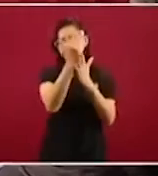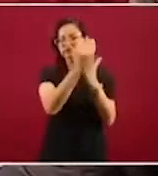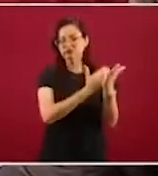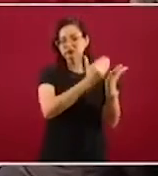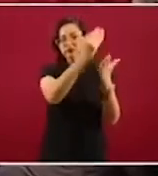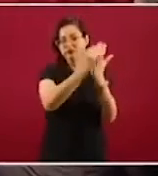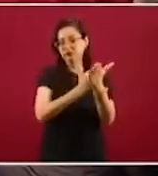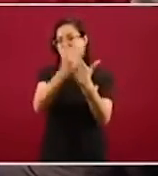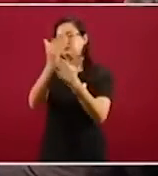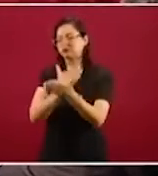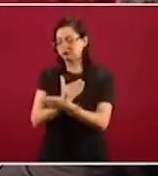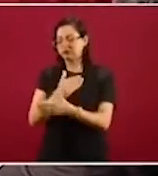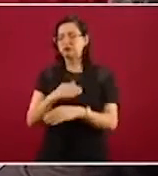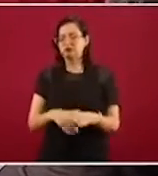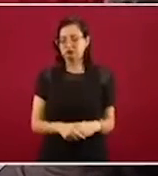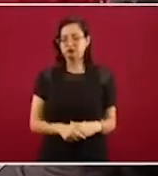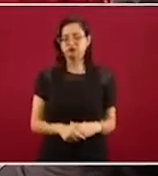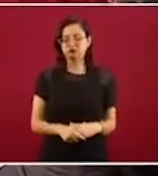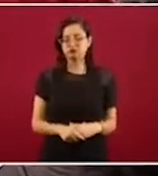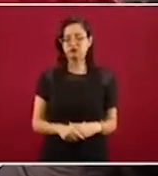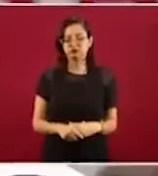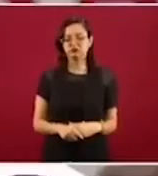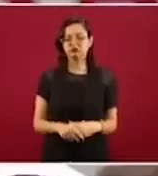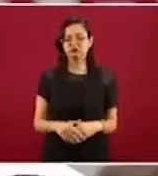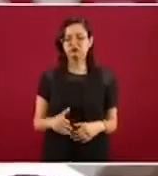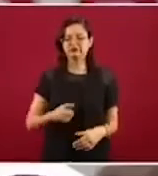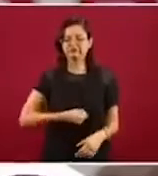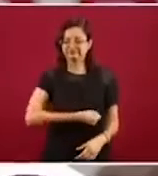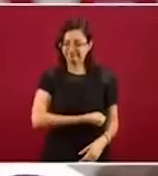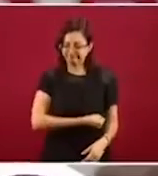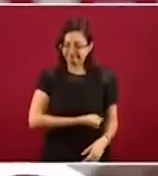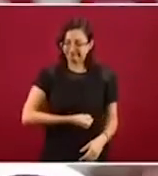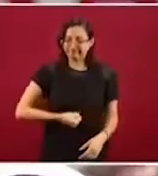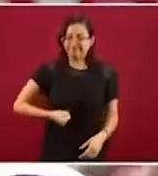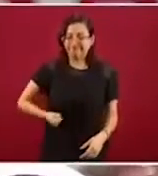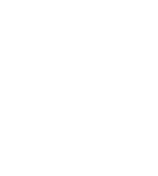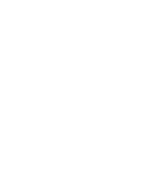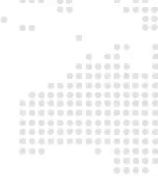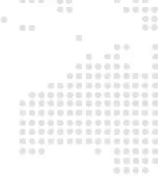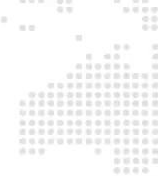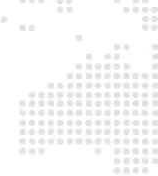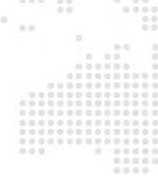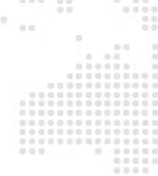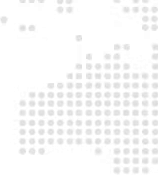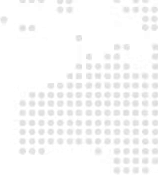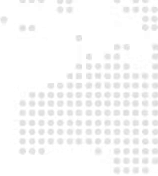Es apretarnos el cinturón nosotros.